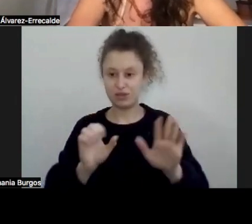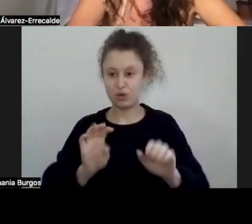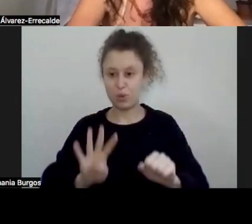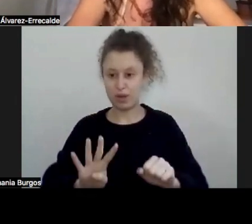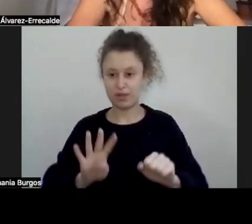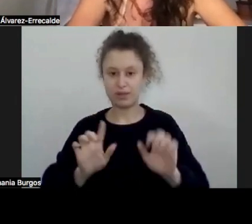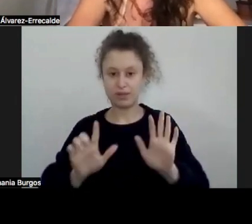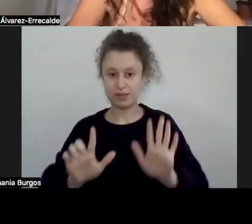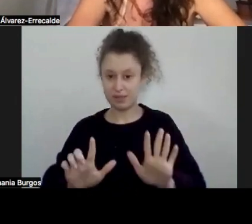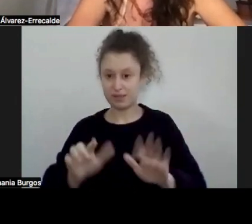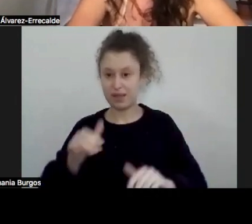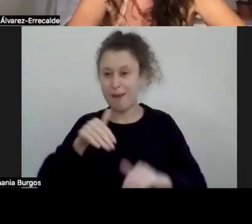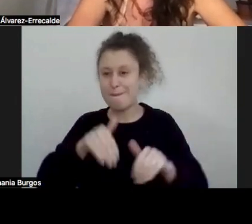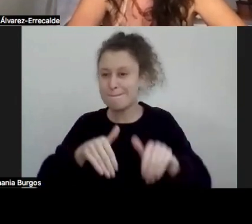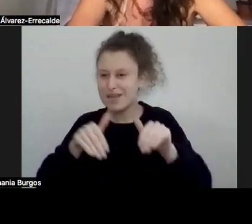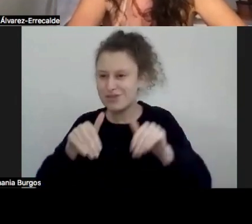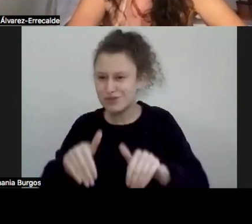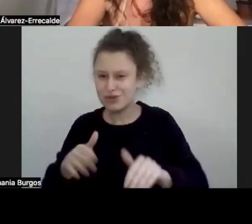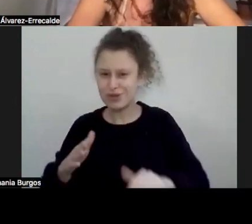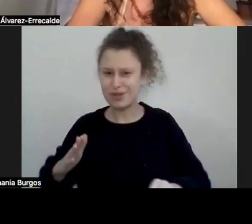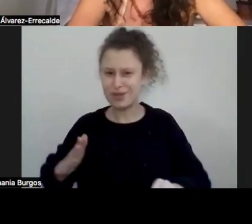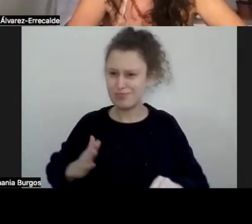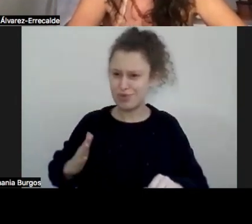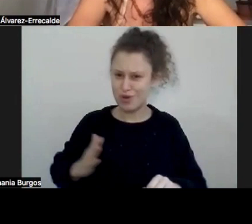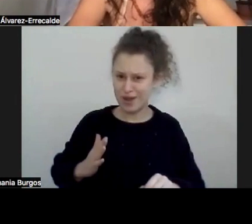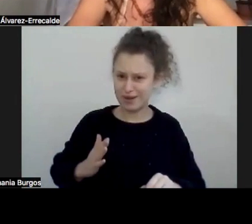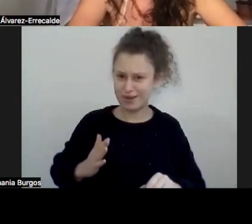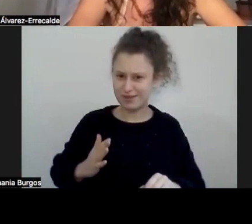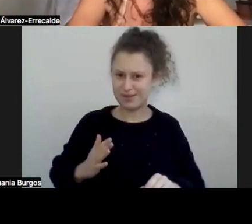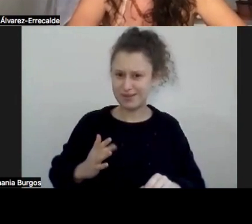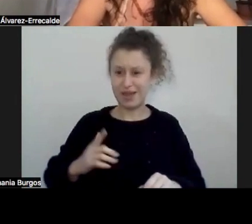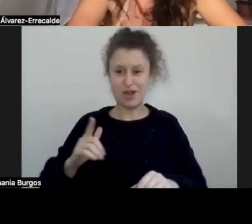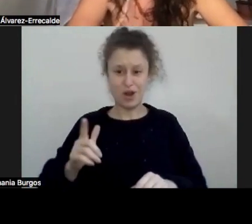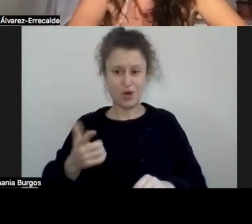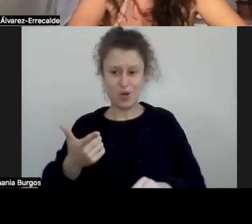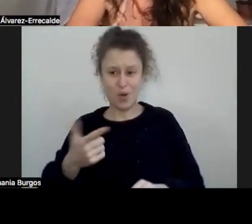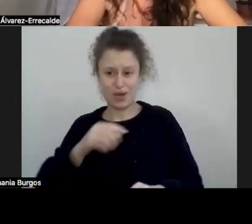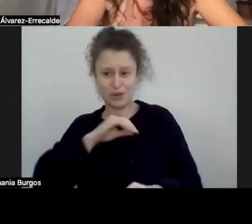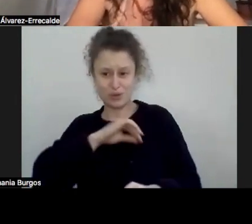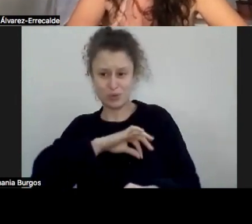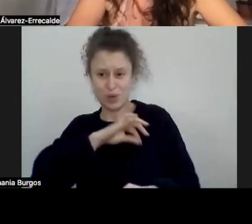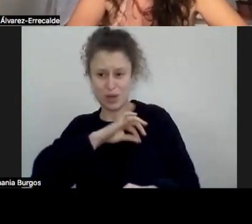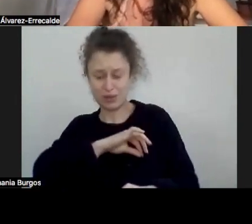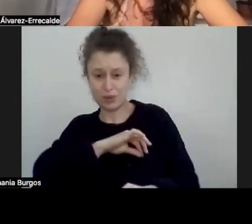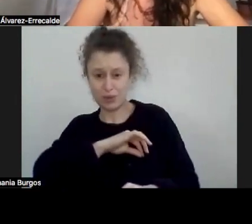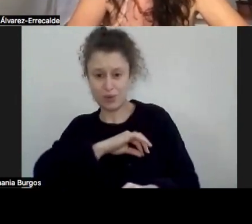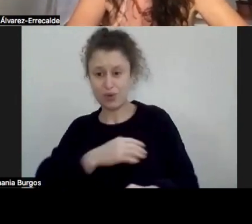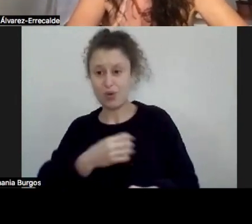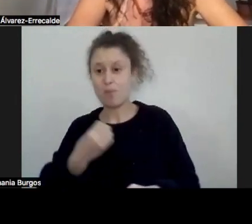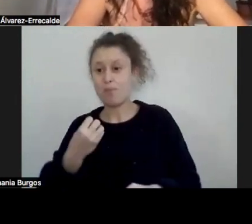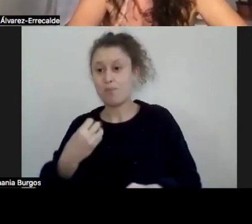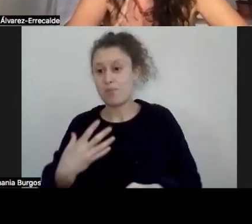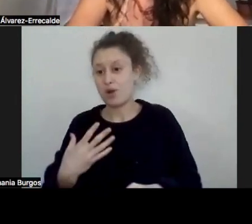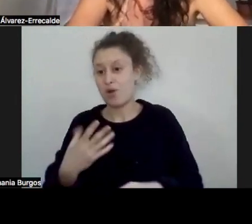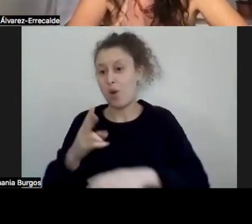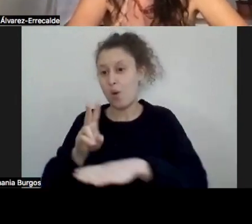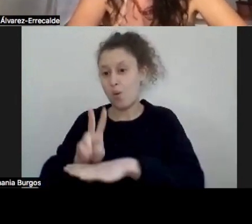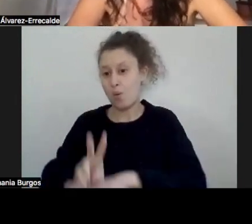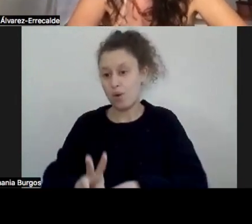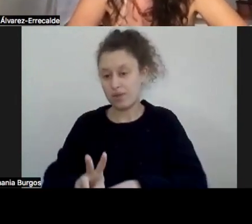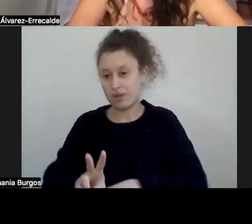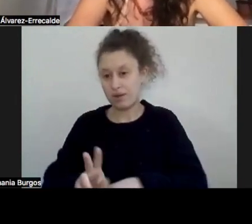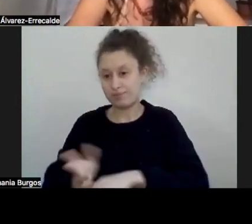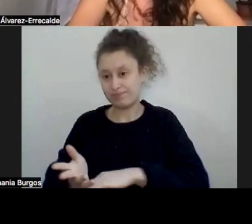están cuidando sin recibir una remuneración por los cuidados. O sea, eh, hombres y mujeres,